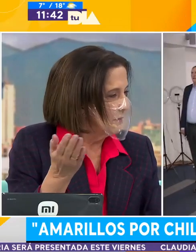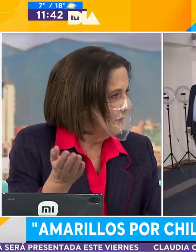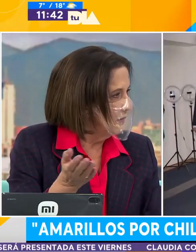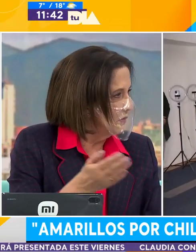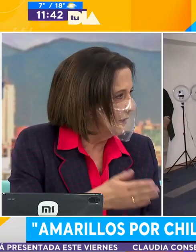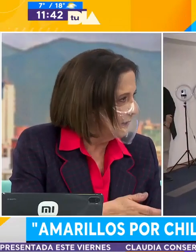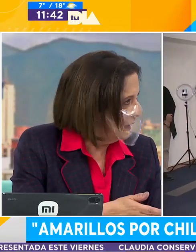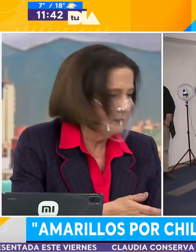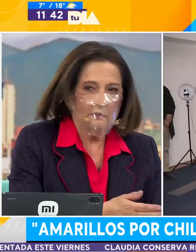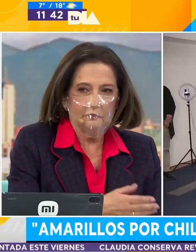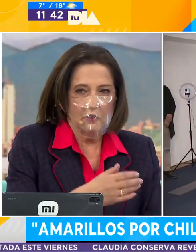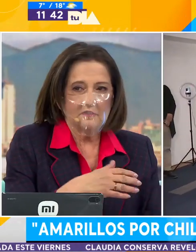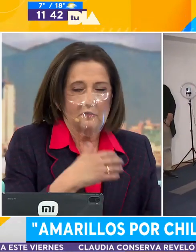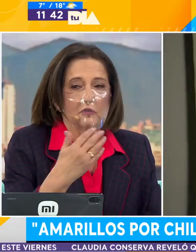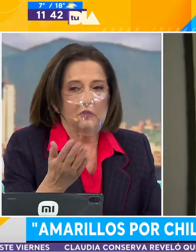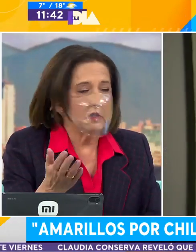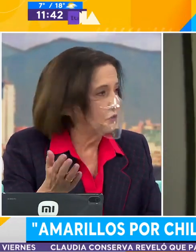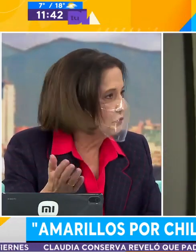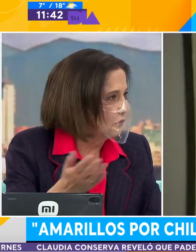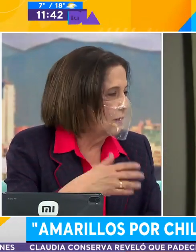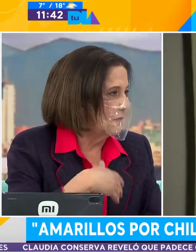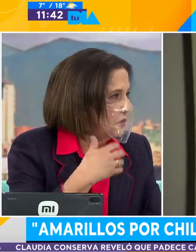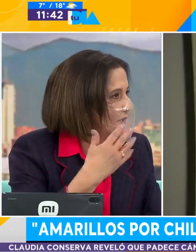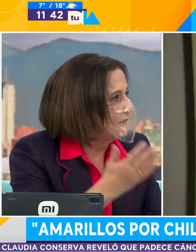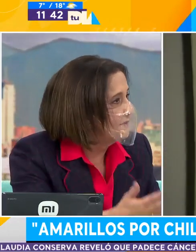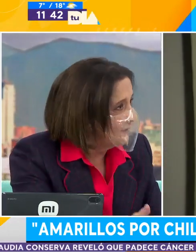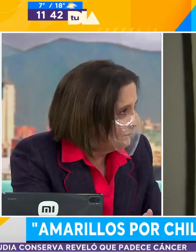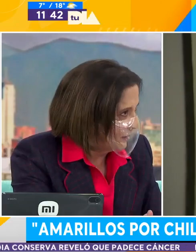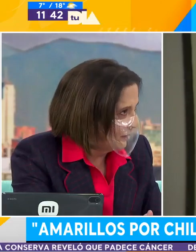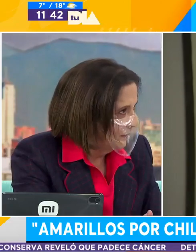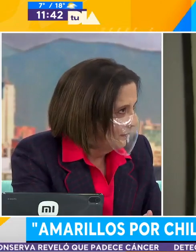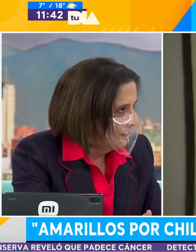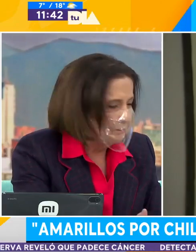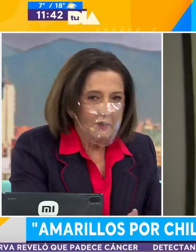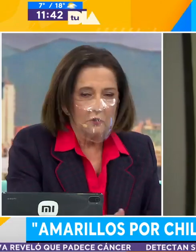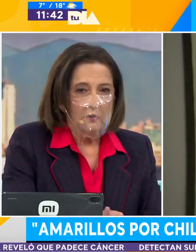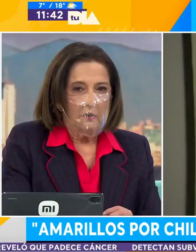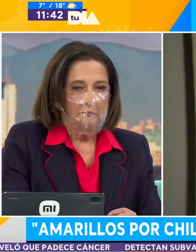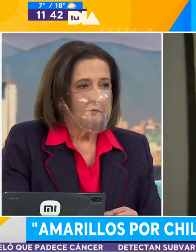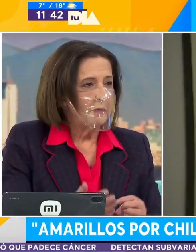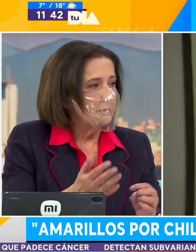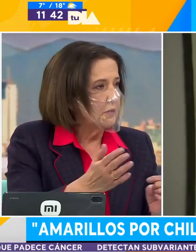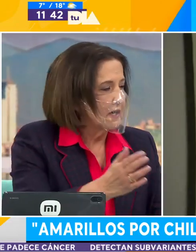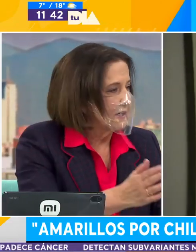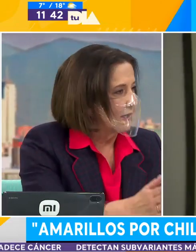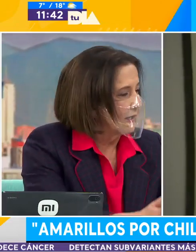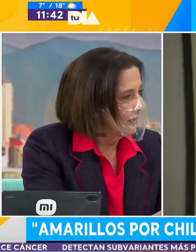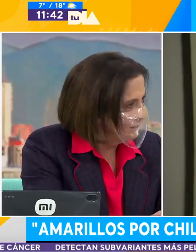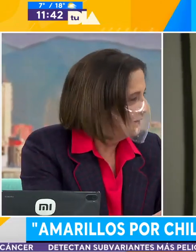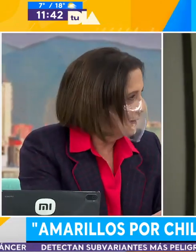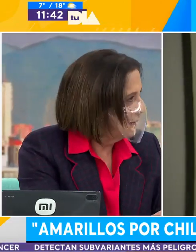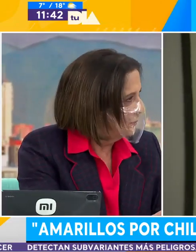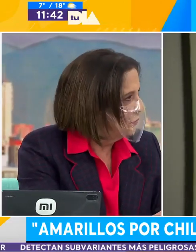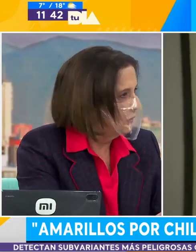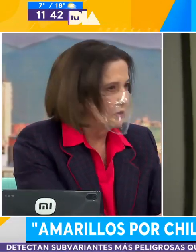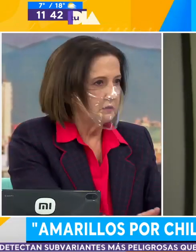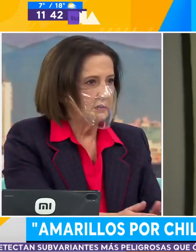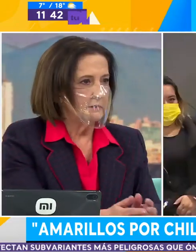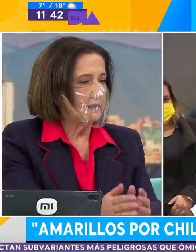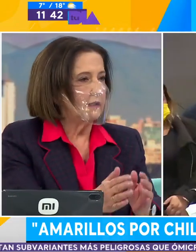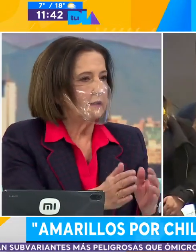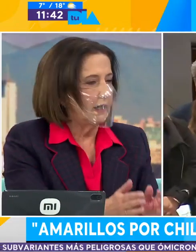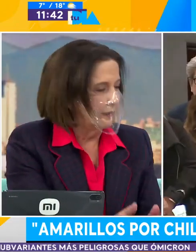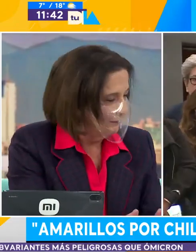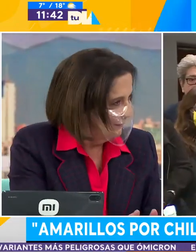sectores medios que están en FONASA. Yo sé que no todas, la mayoría están en ISAPRE, pero vamos a recargar el sistema público